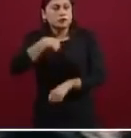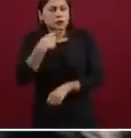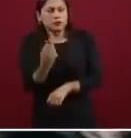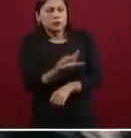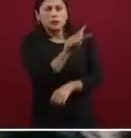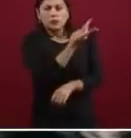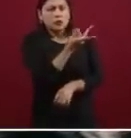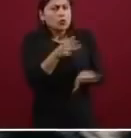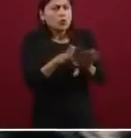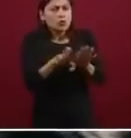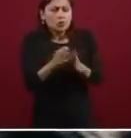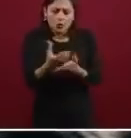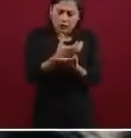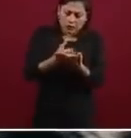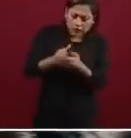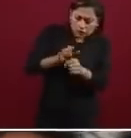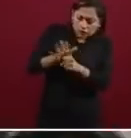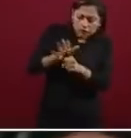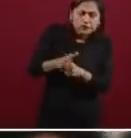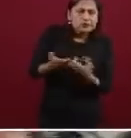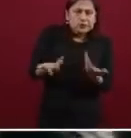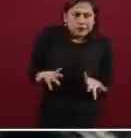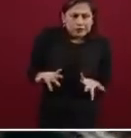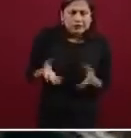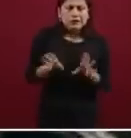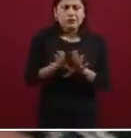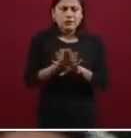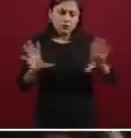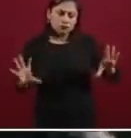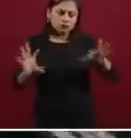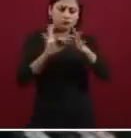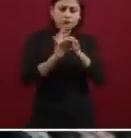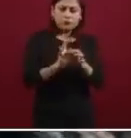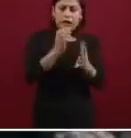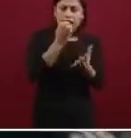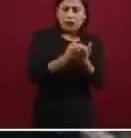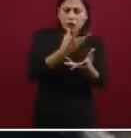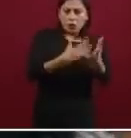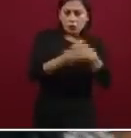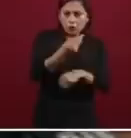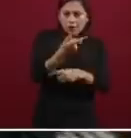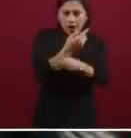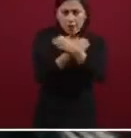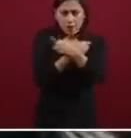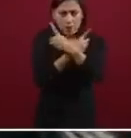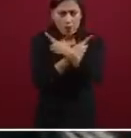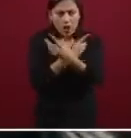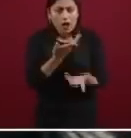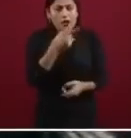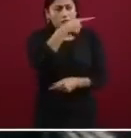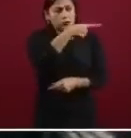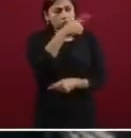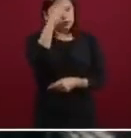unos ganancias razonables en una economía moral usted considera que se paga suficientemente